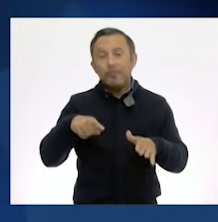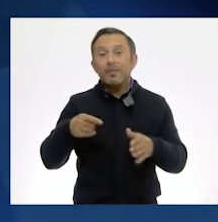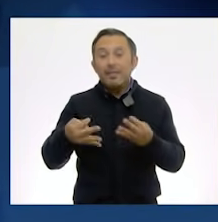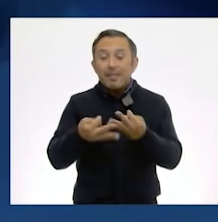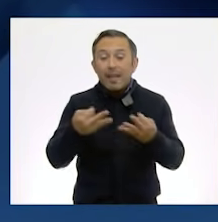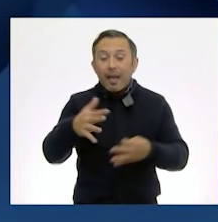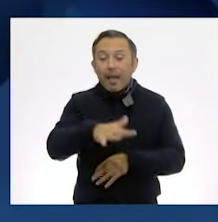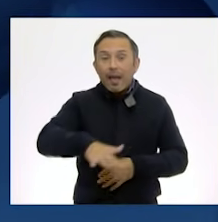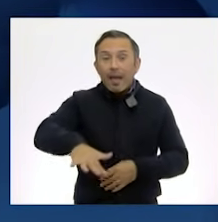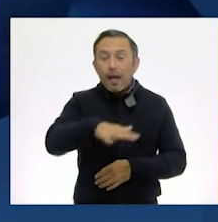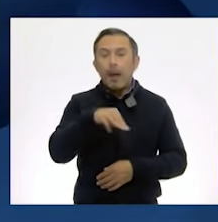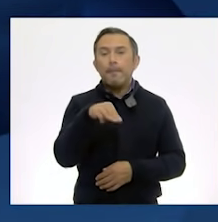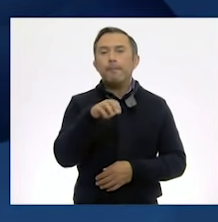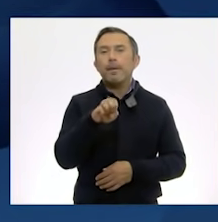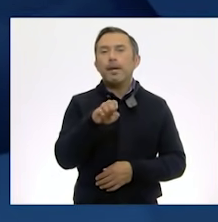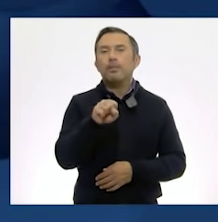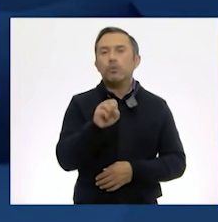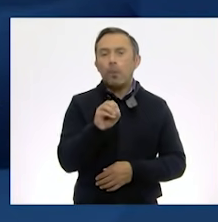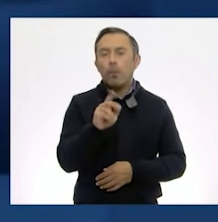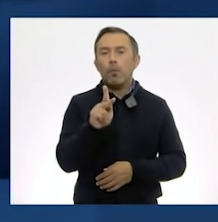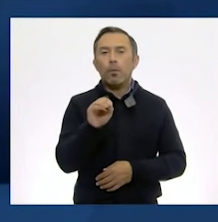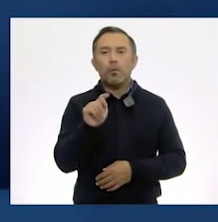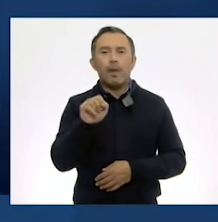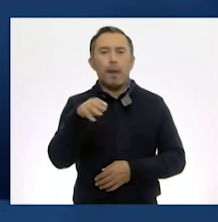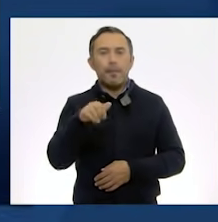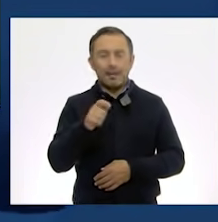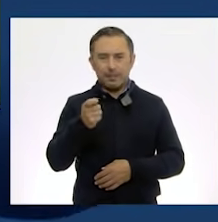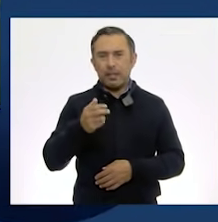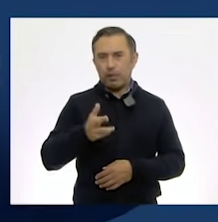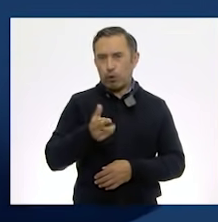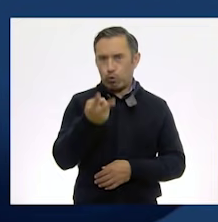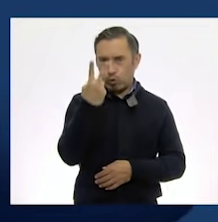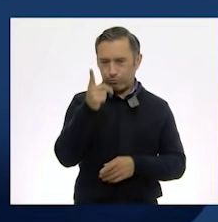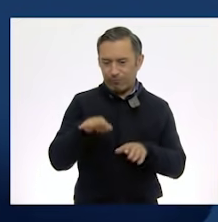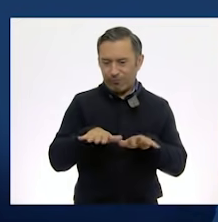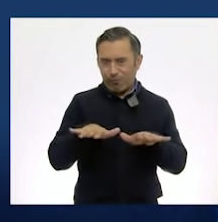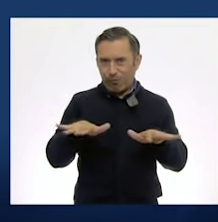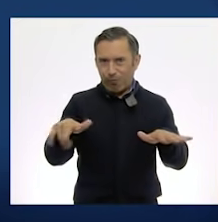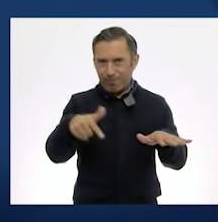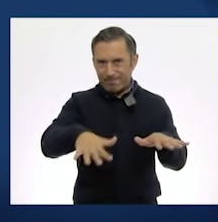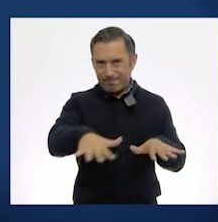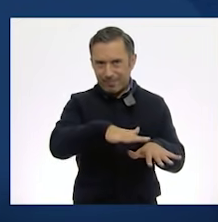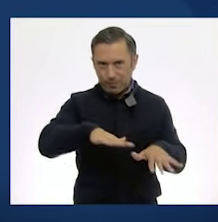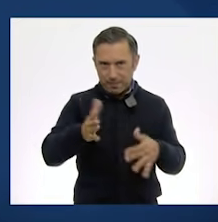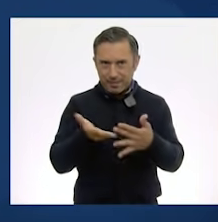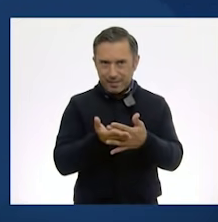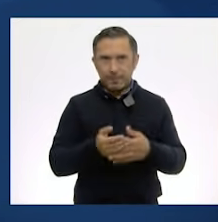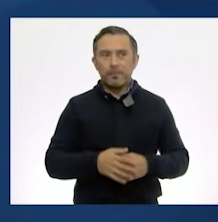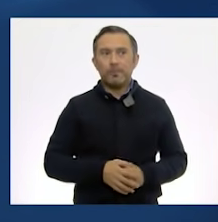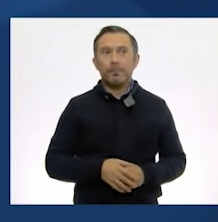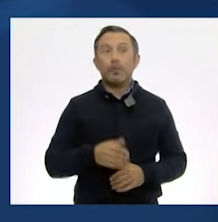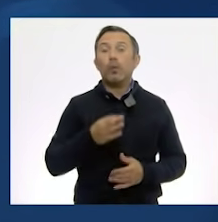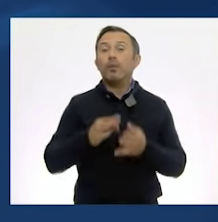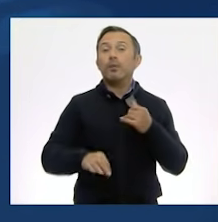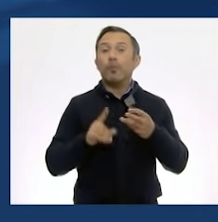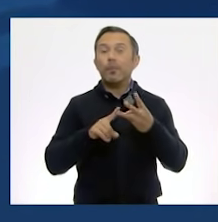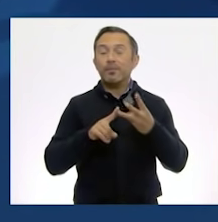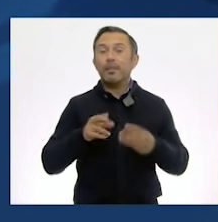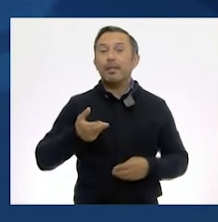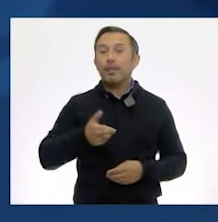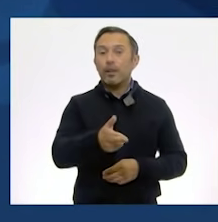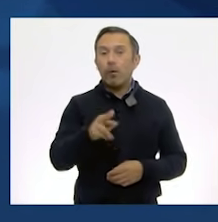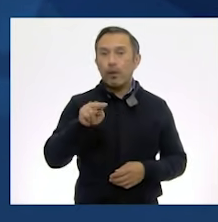ríos. Sí. Y por último, está el río Nilo, un oasis en medio de desiertos, que permite que